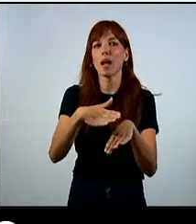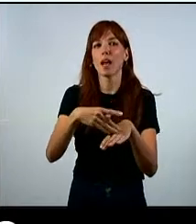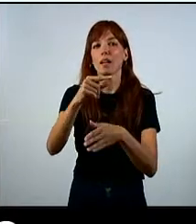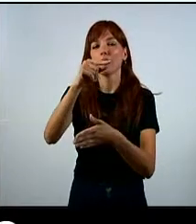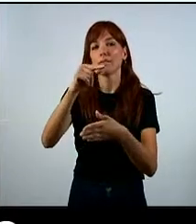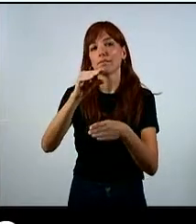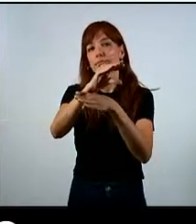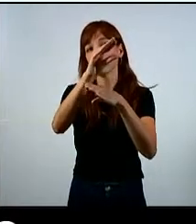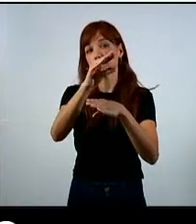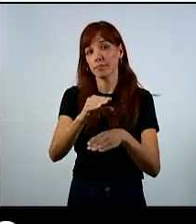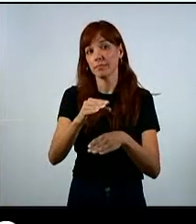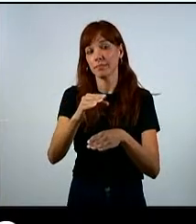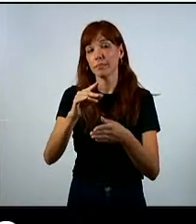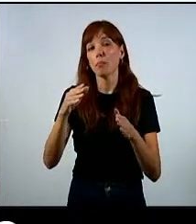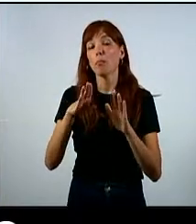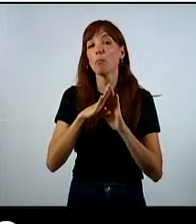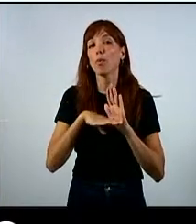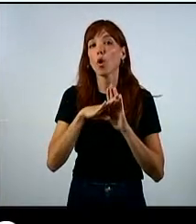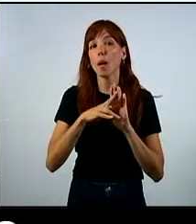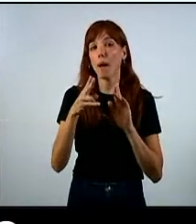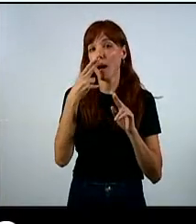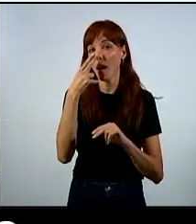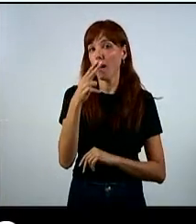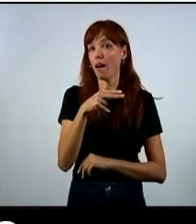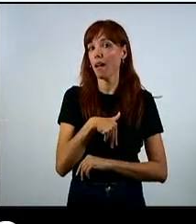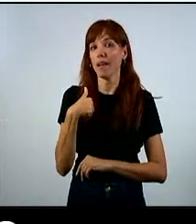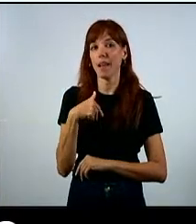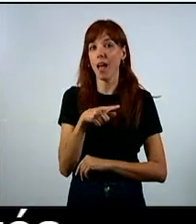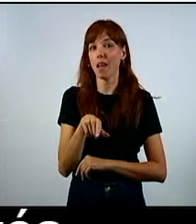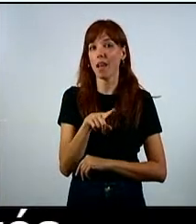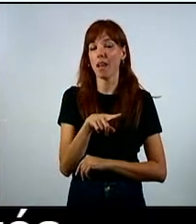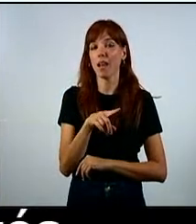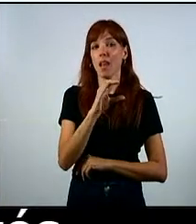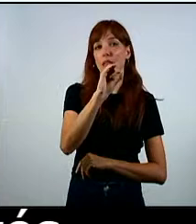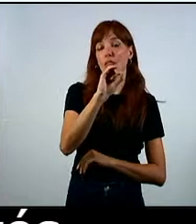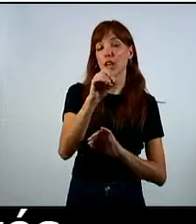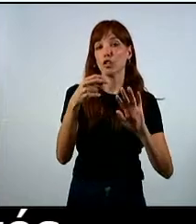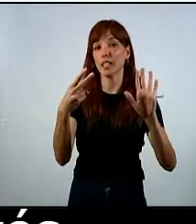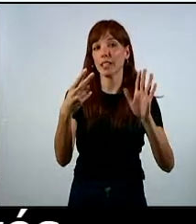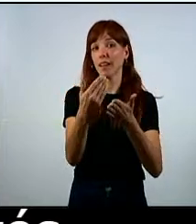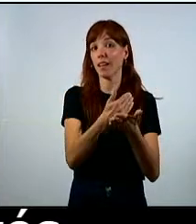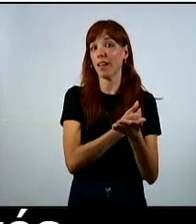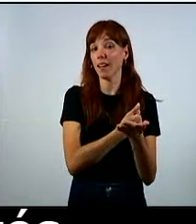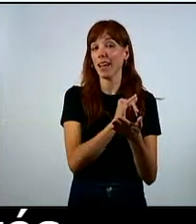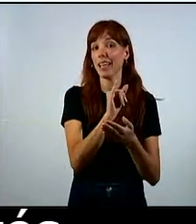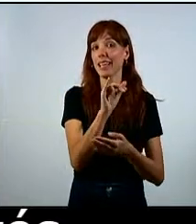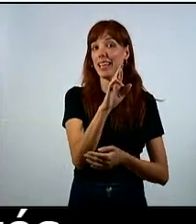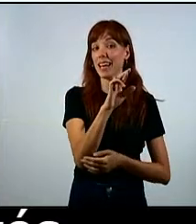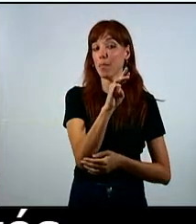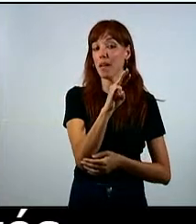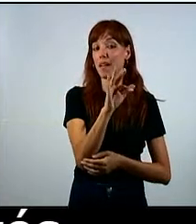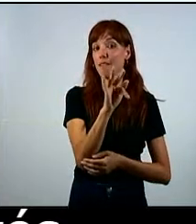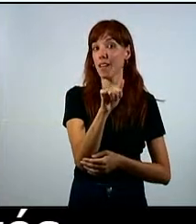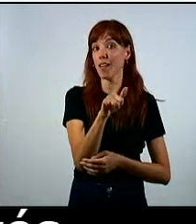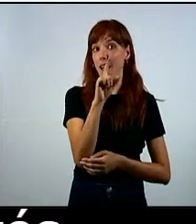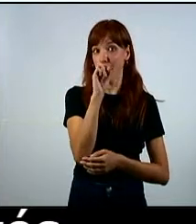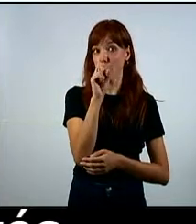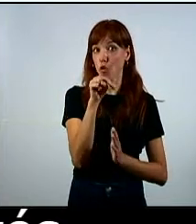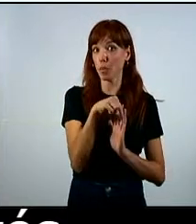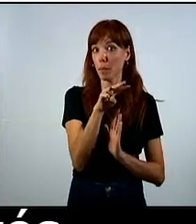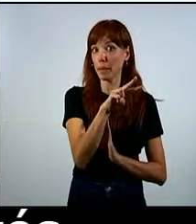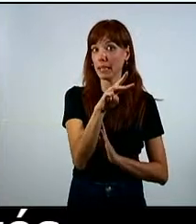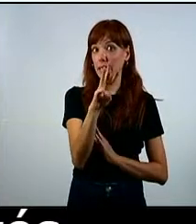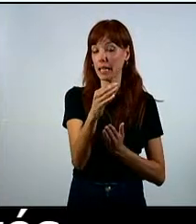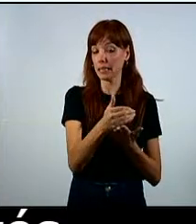de programas de interés general referentes al 07 del IRPF del 2023. Se establece